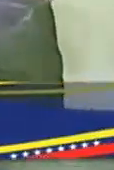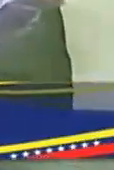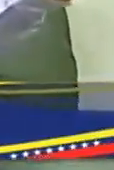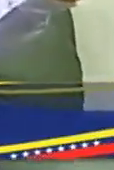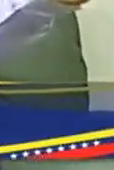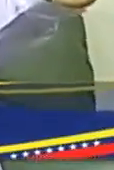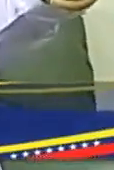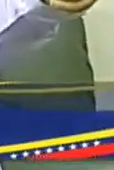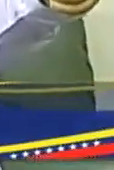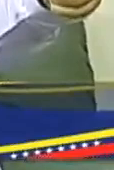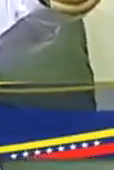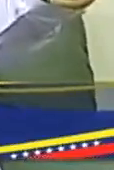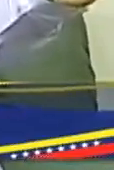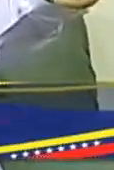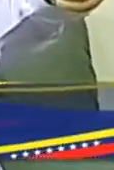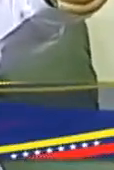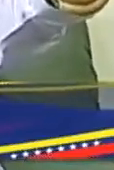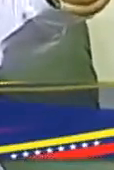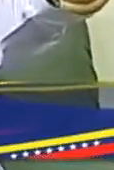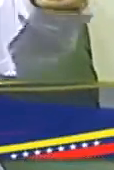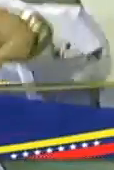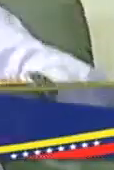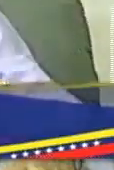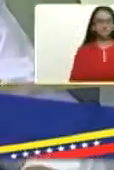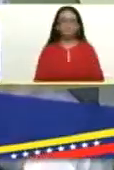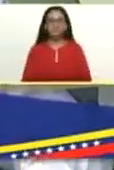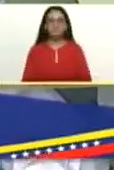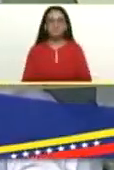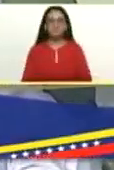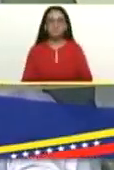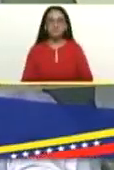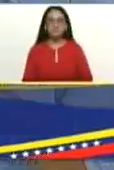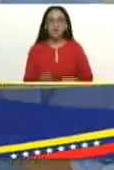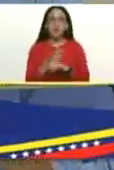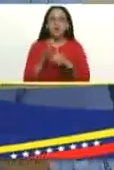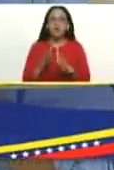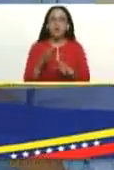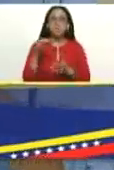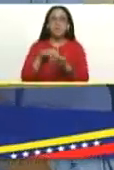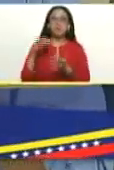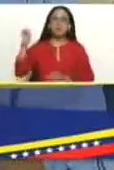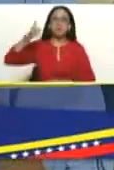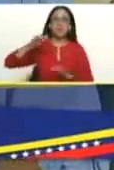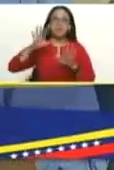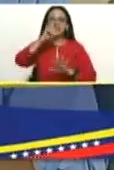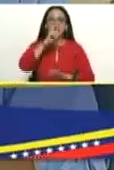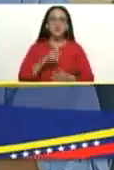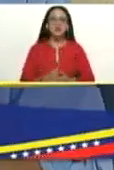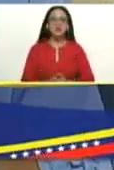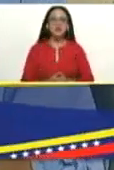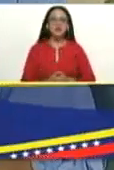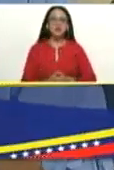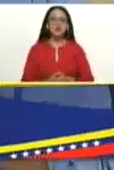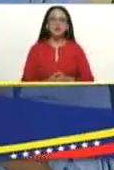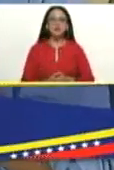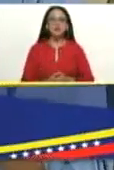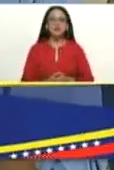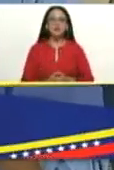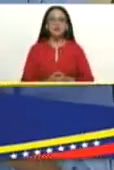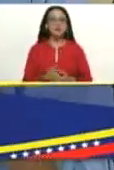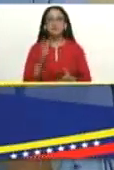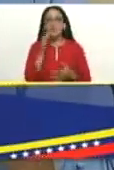Capriles. Un fracaso total como gobernador. Gobernó Miranda durante 10 años en plena bonanza petrolera,